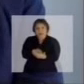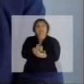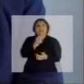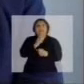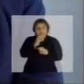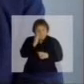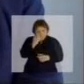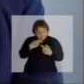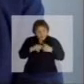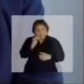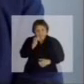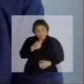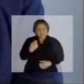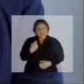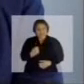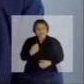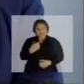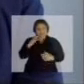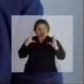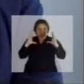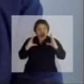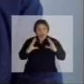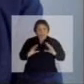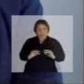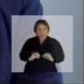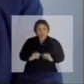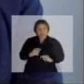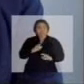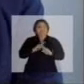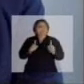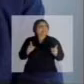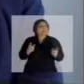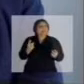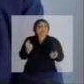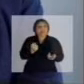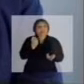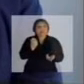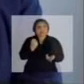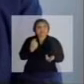Pero si se gasta Y se puede gastar Inútilmente